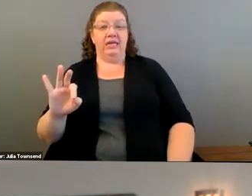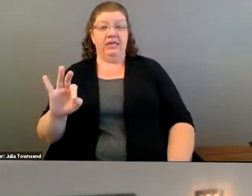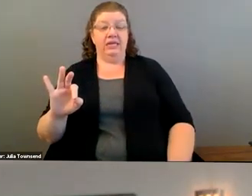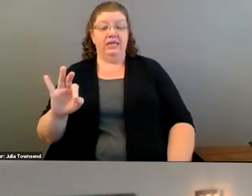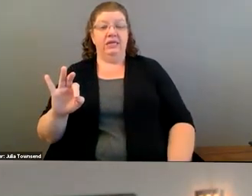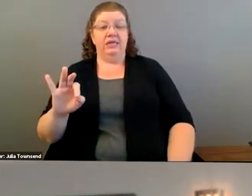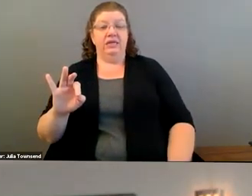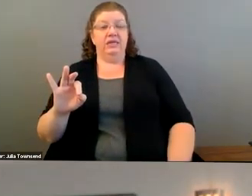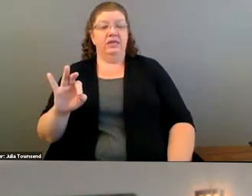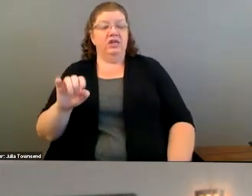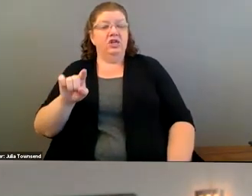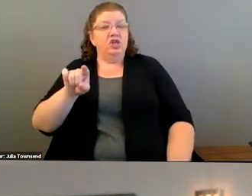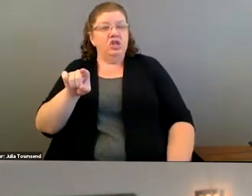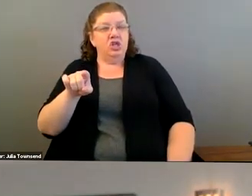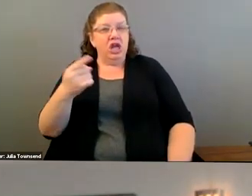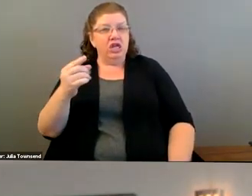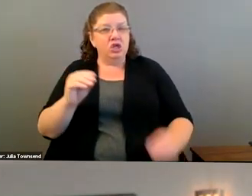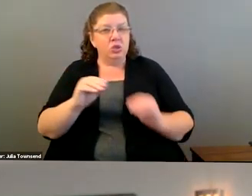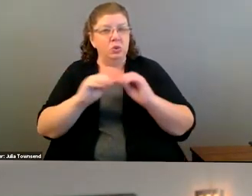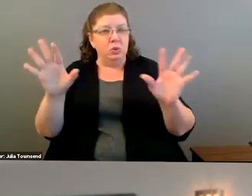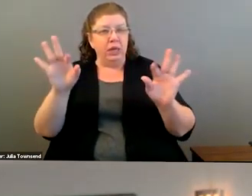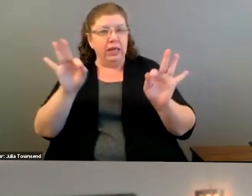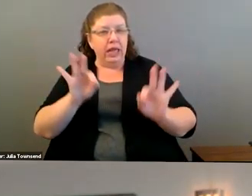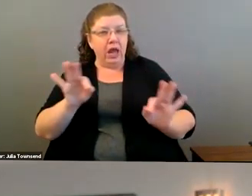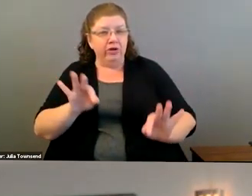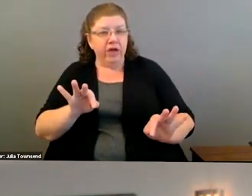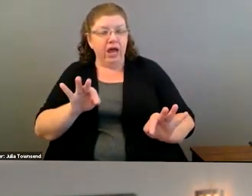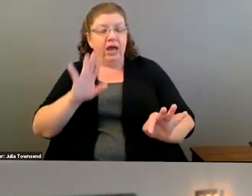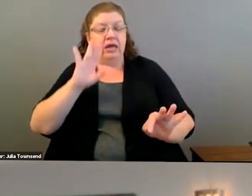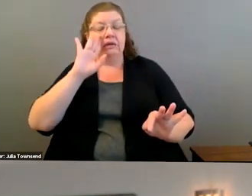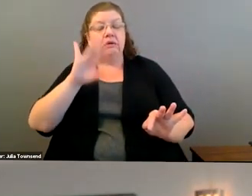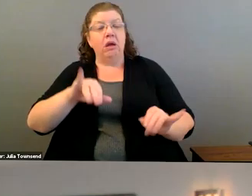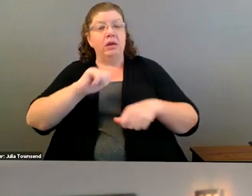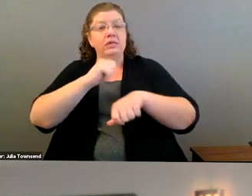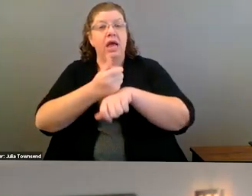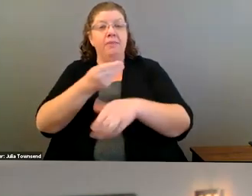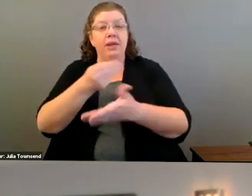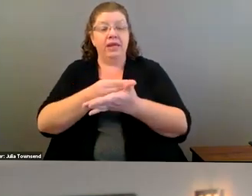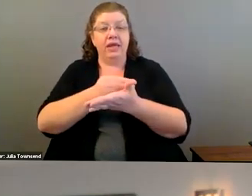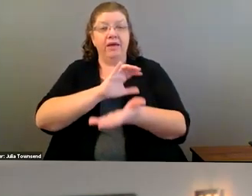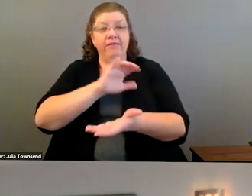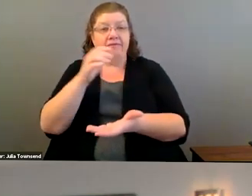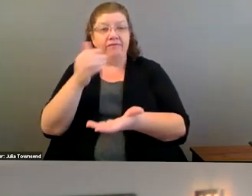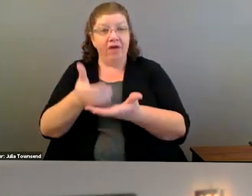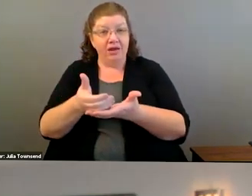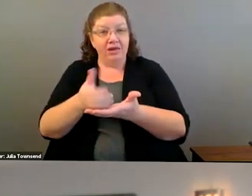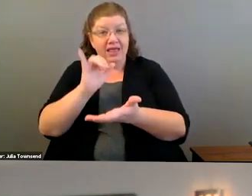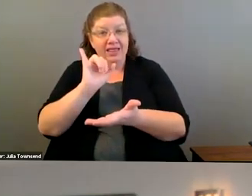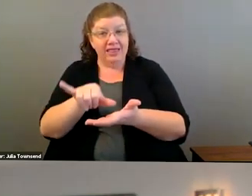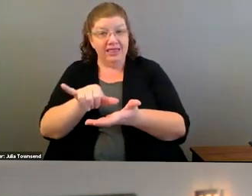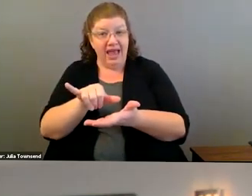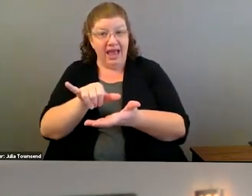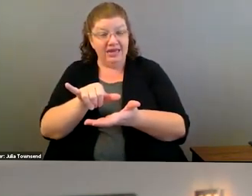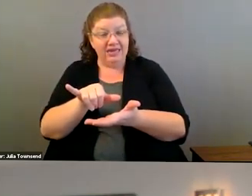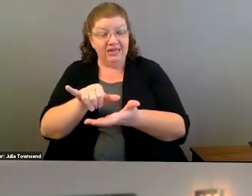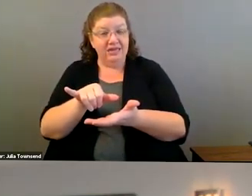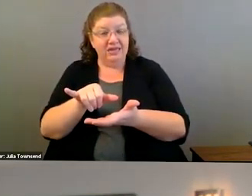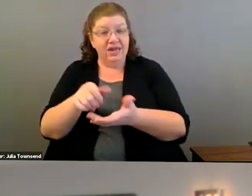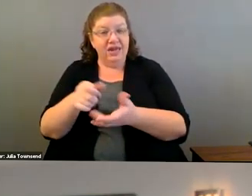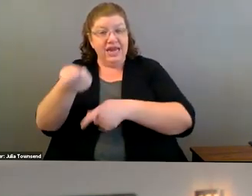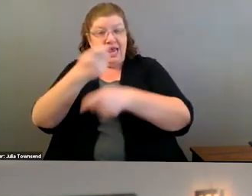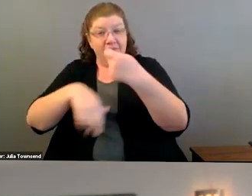la señora che para me gustaría pedir aclaración para hacer este fondo es en lugar de